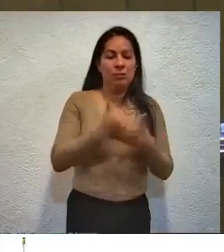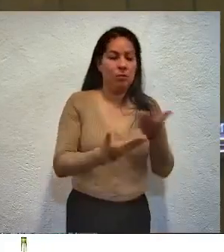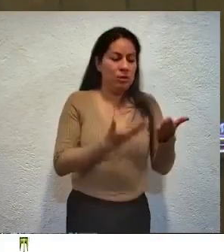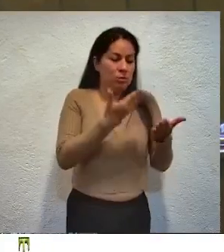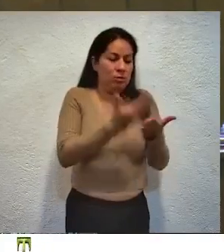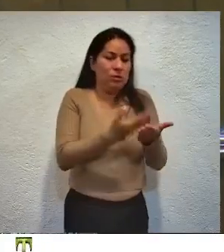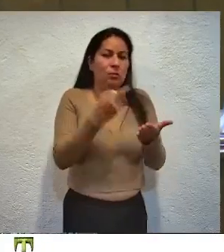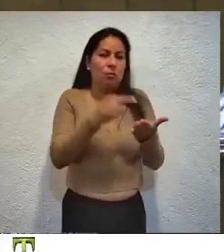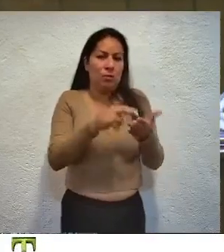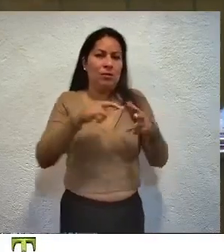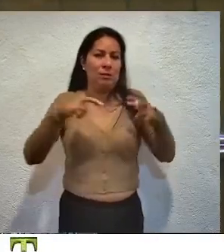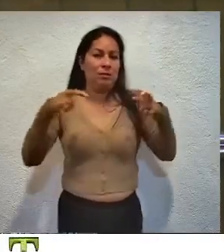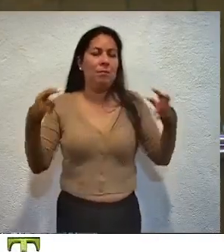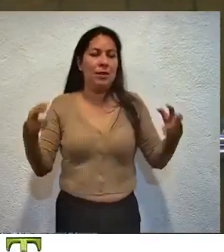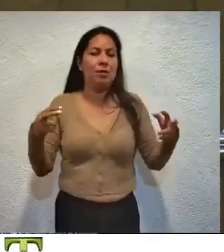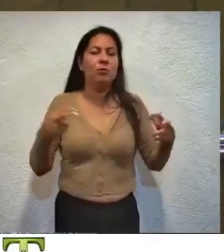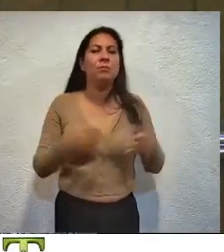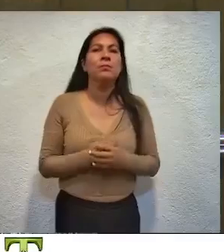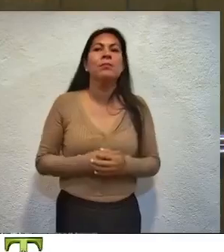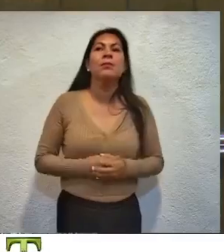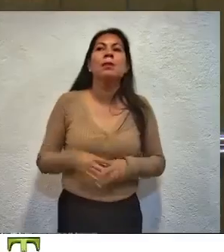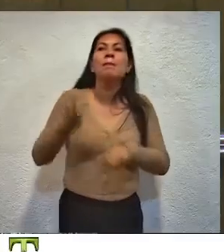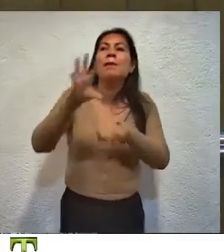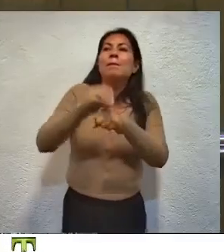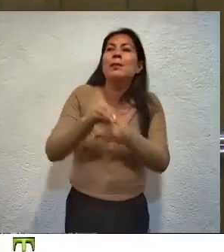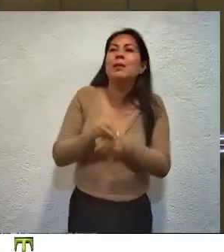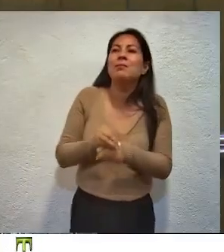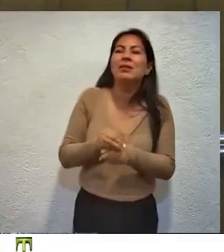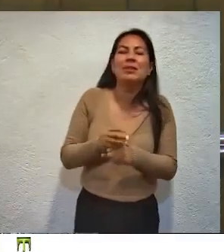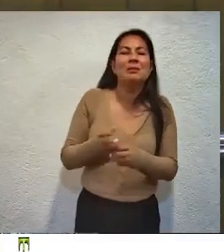pone a consideración de este pleno, me permito